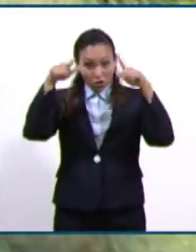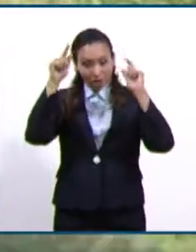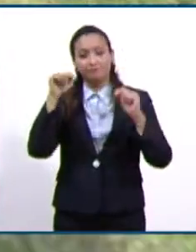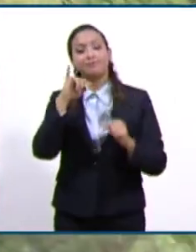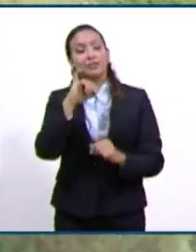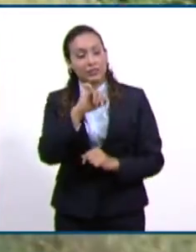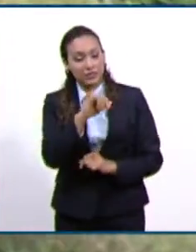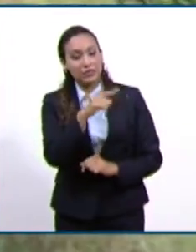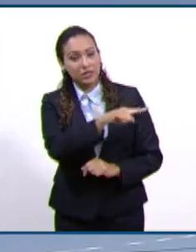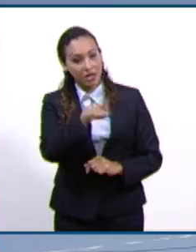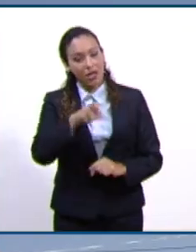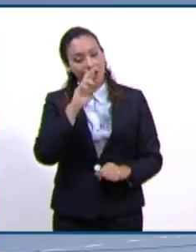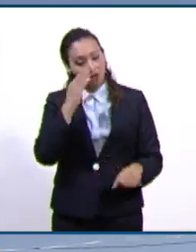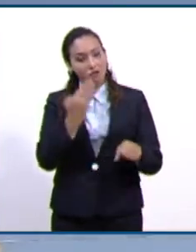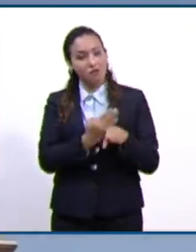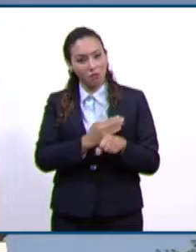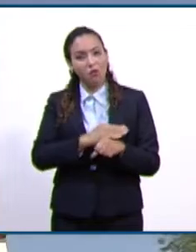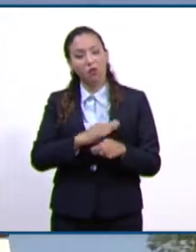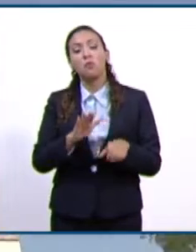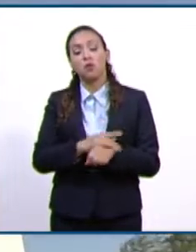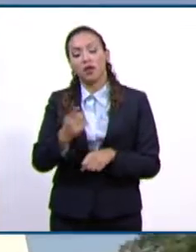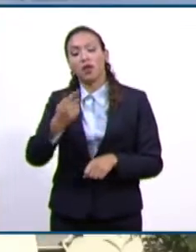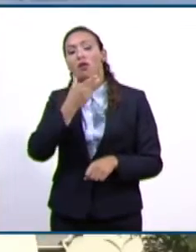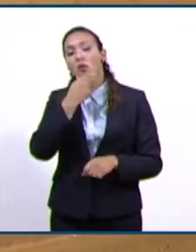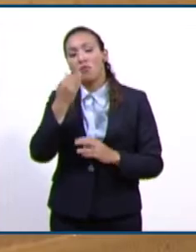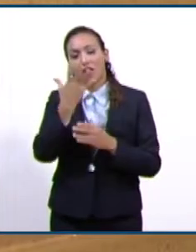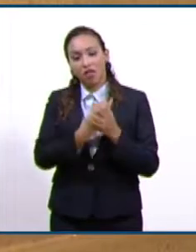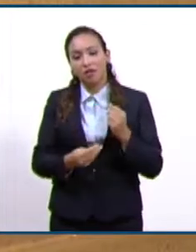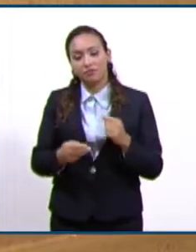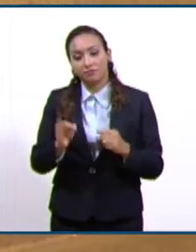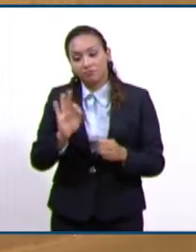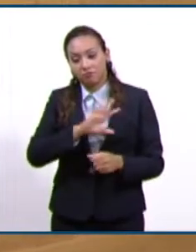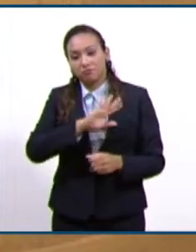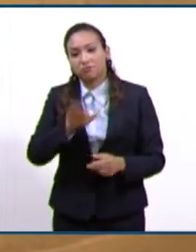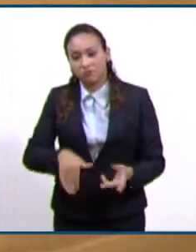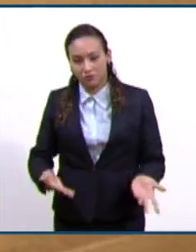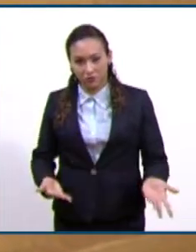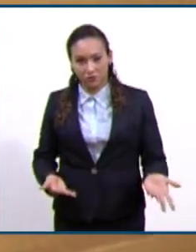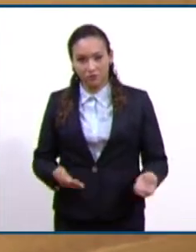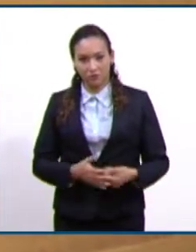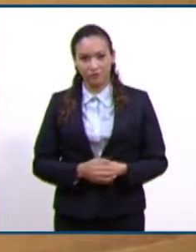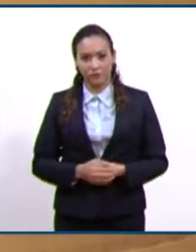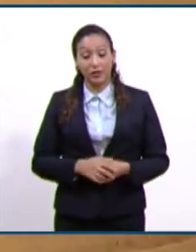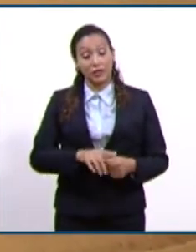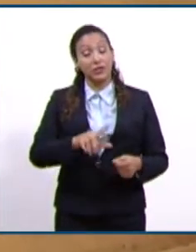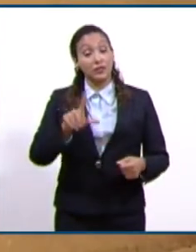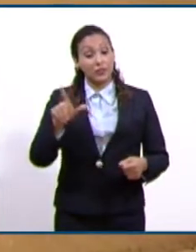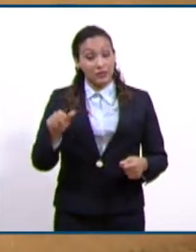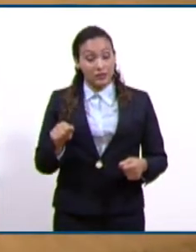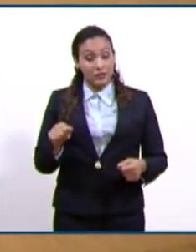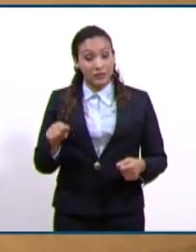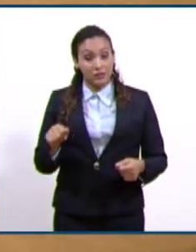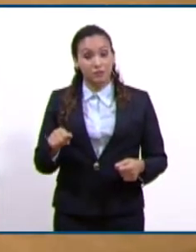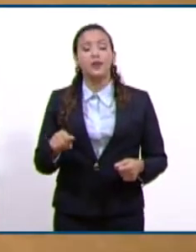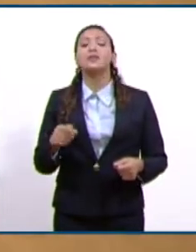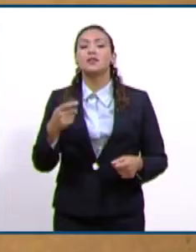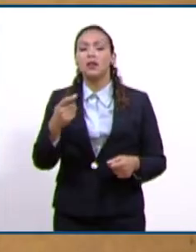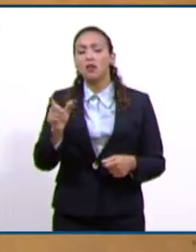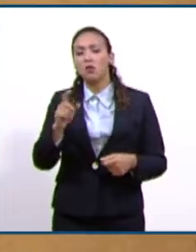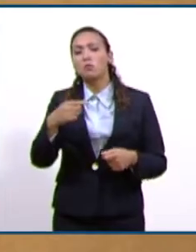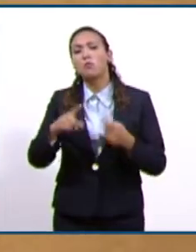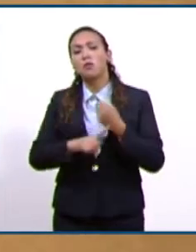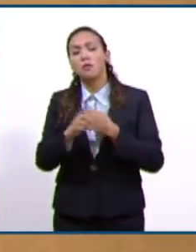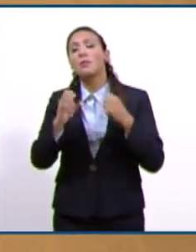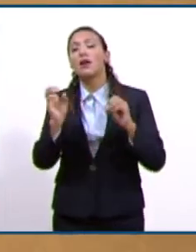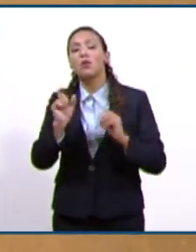penalmente responsables del delito de desaparición. La sala advirtió que el ocultamiento existió desde el momento en que la víctima fue detenida por